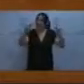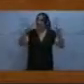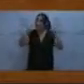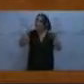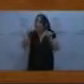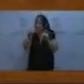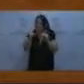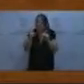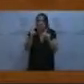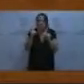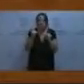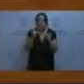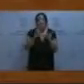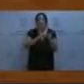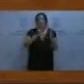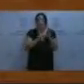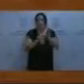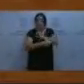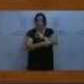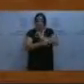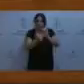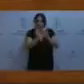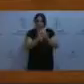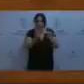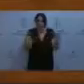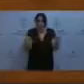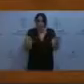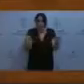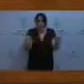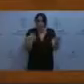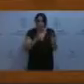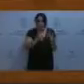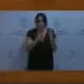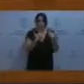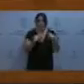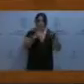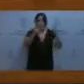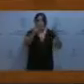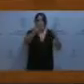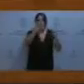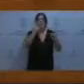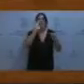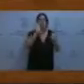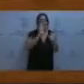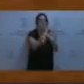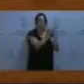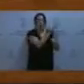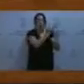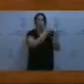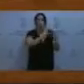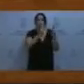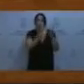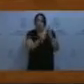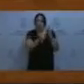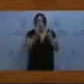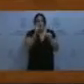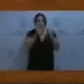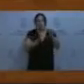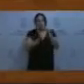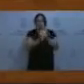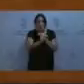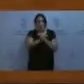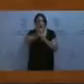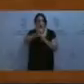De toda planificación estratégica No retórica El plan terminaba en el 2015 Y el plan Sostenible en el 2020 Se presenta abierto en